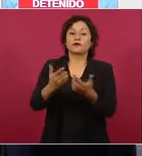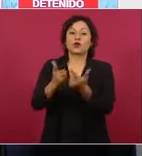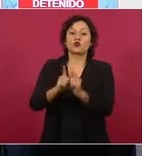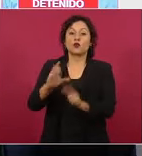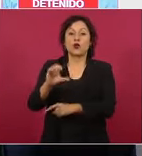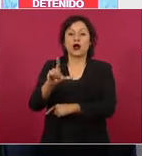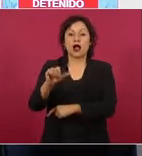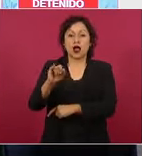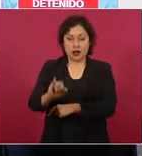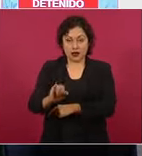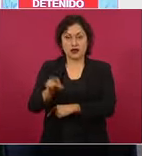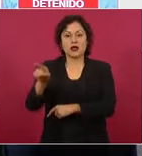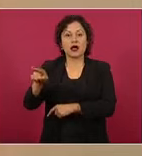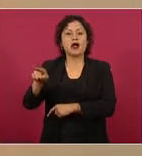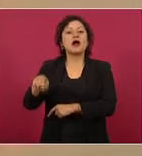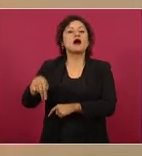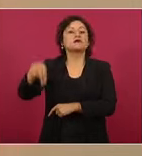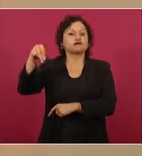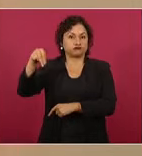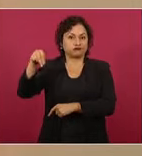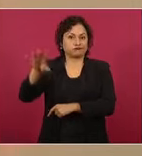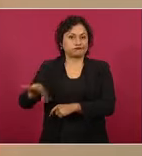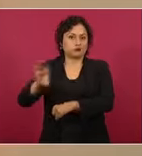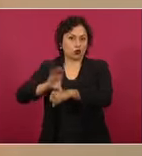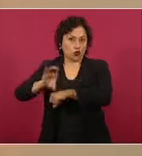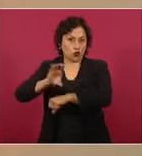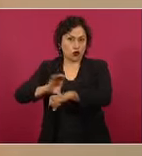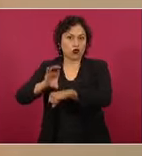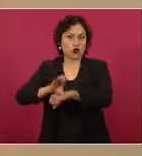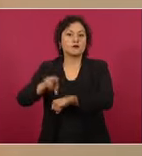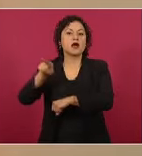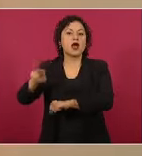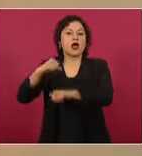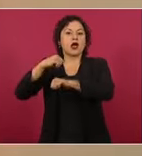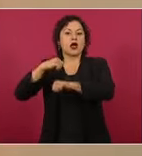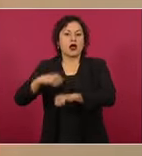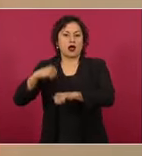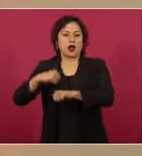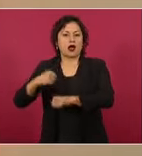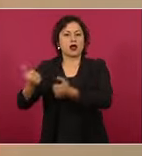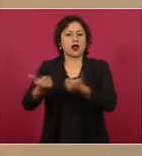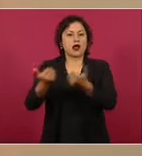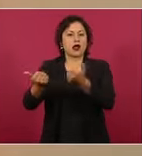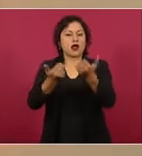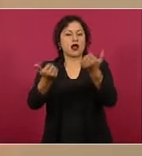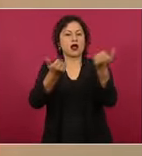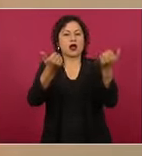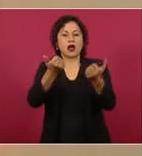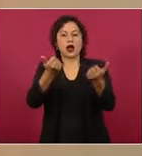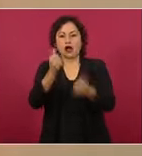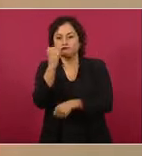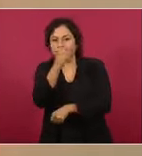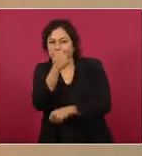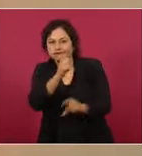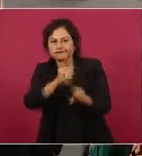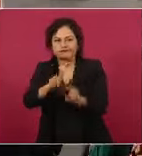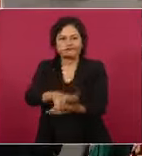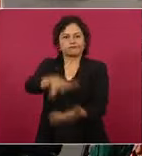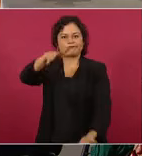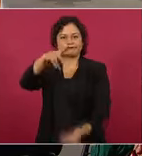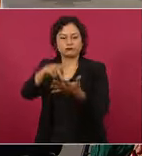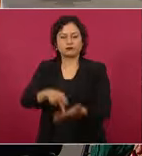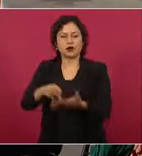Valle, y estaba encargado de envíos de toneladas de cocaína hacia los Estados Unidos. Siguiente.